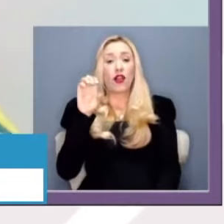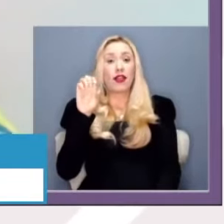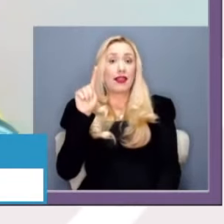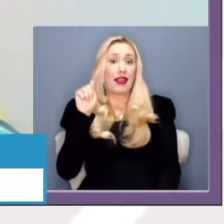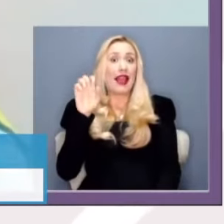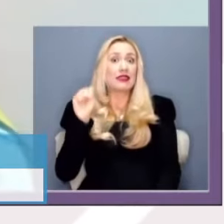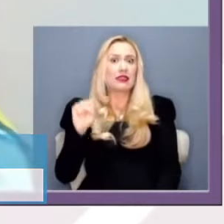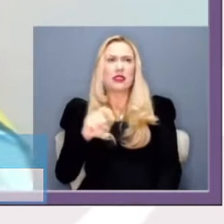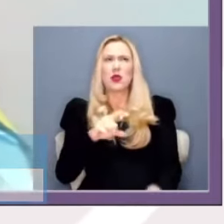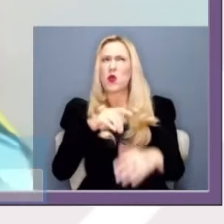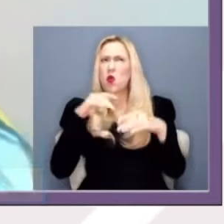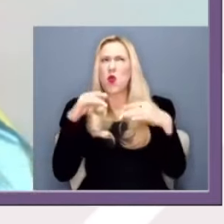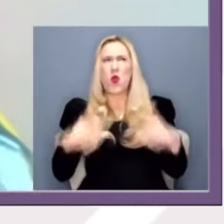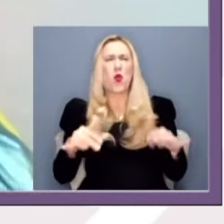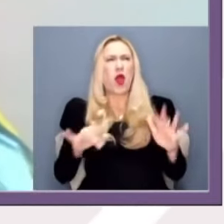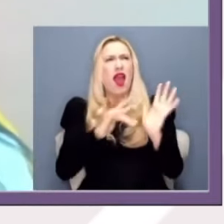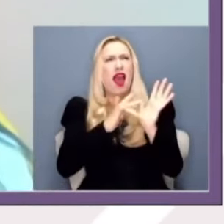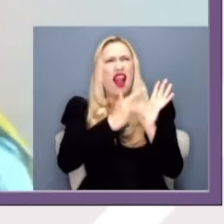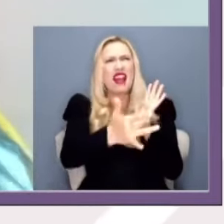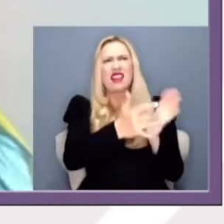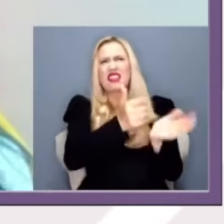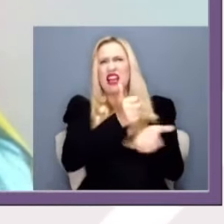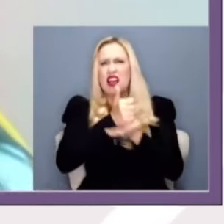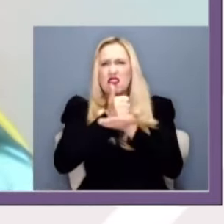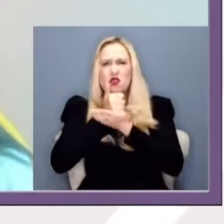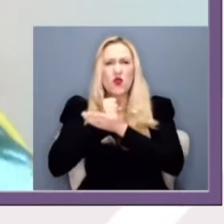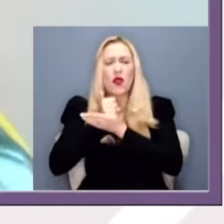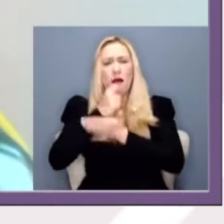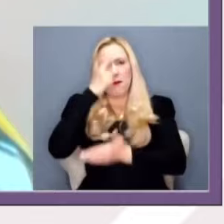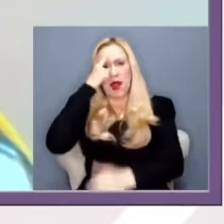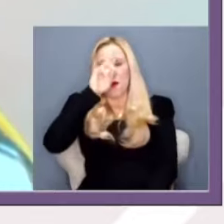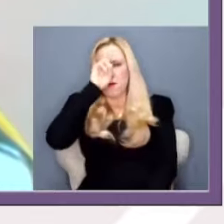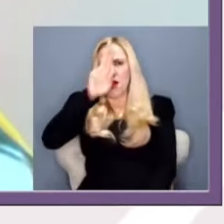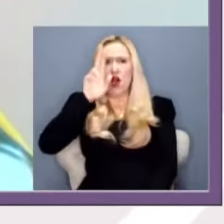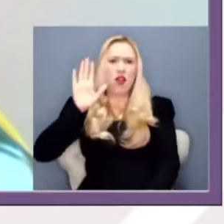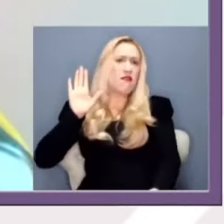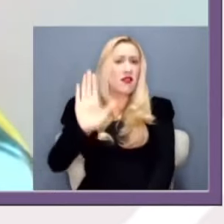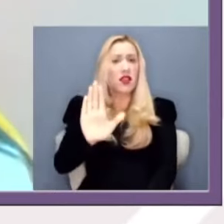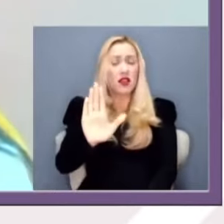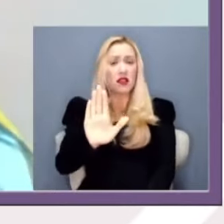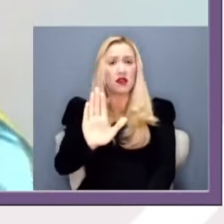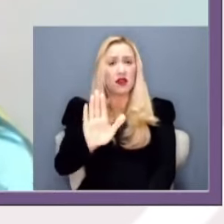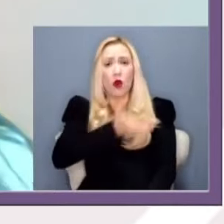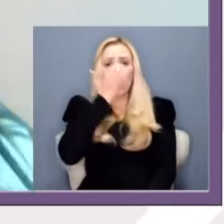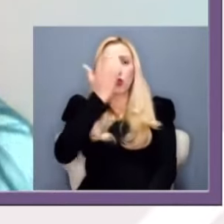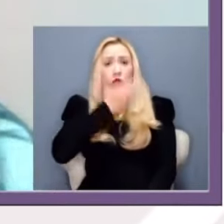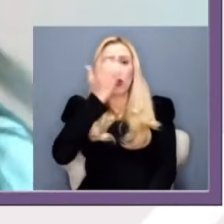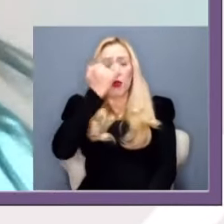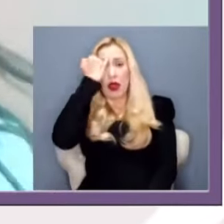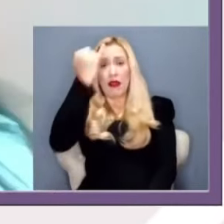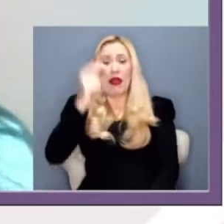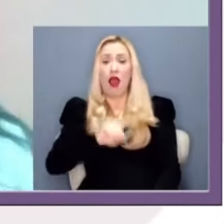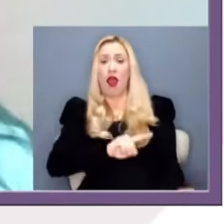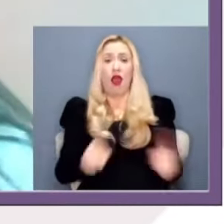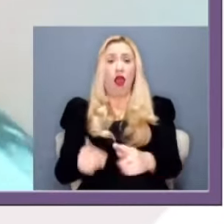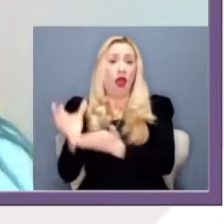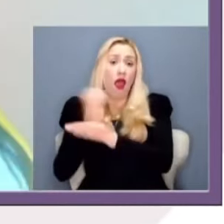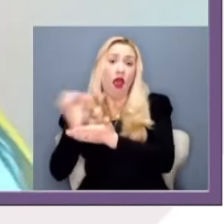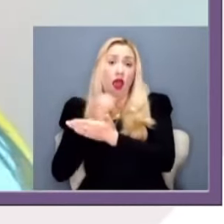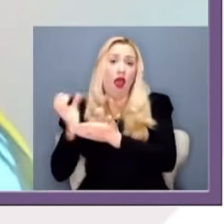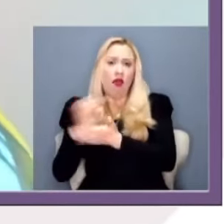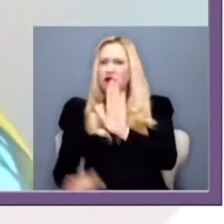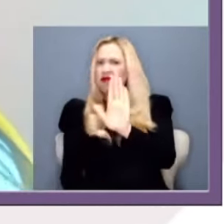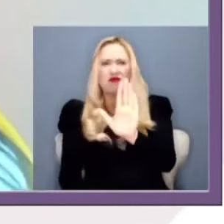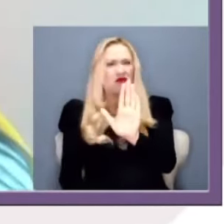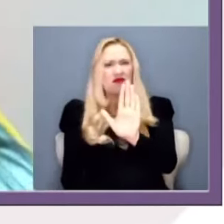aliades, pues logramos prohibir estas prácticas en la Ciudad de México. Y pese al peor escenario de